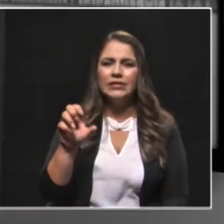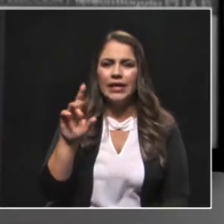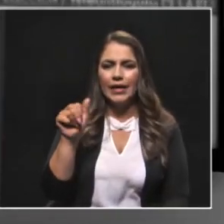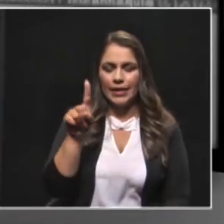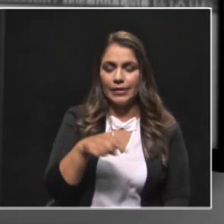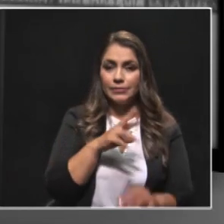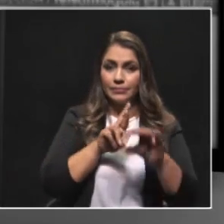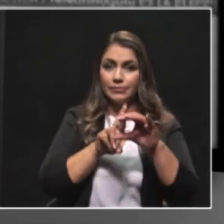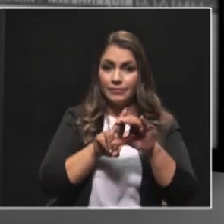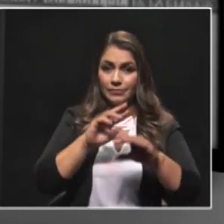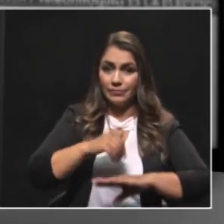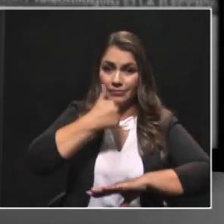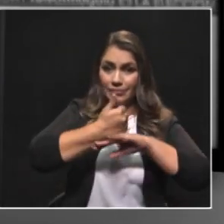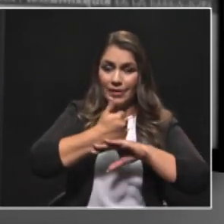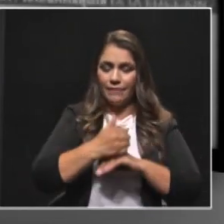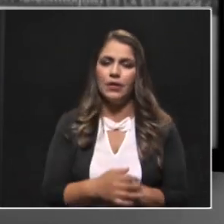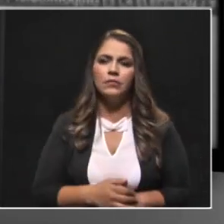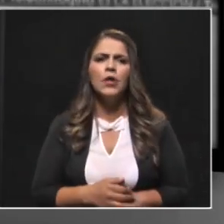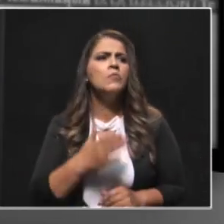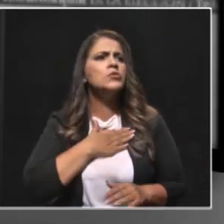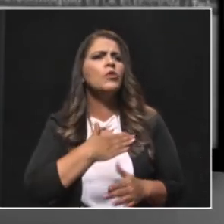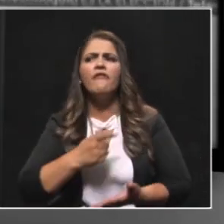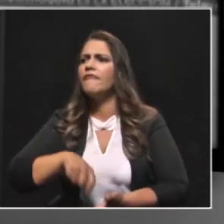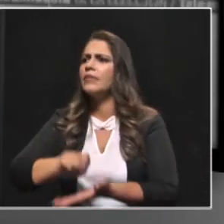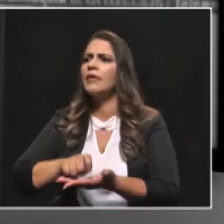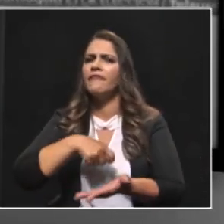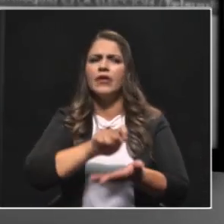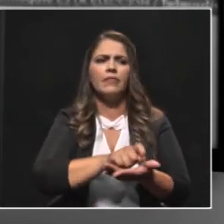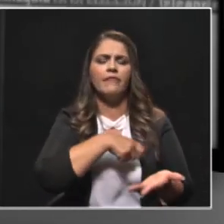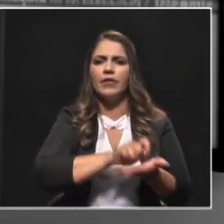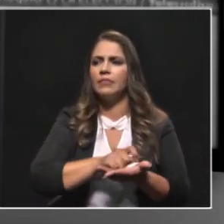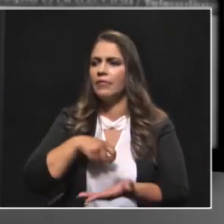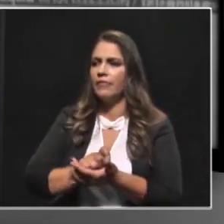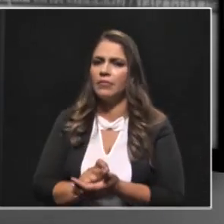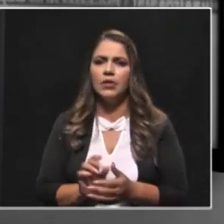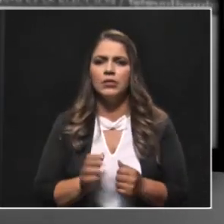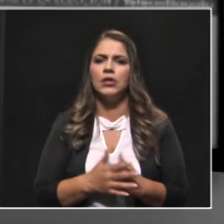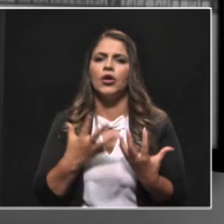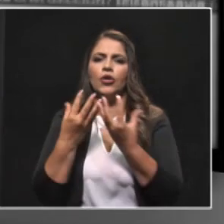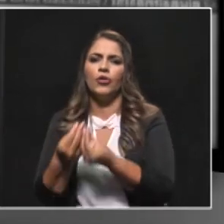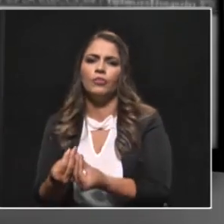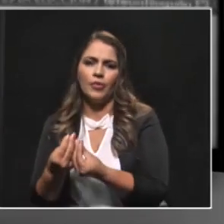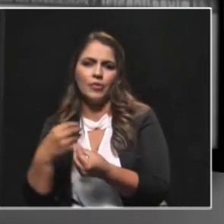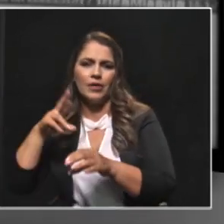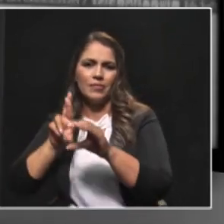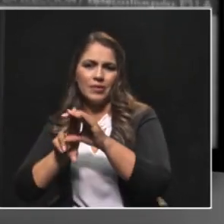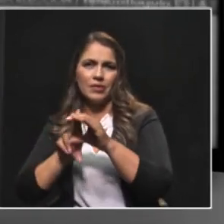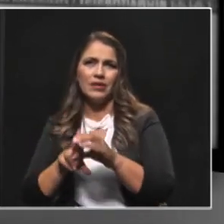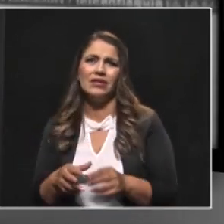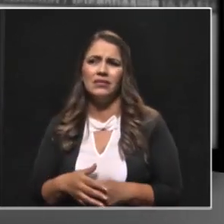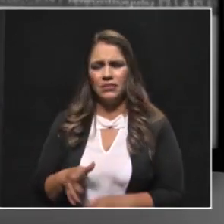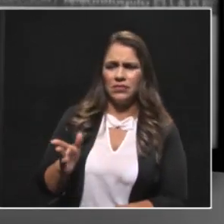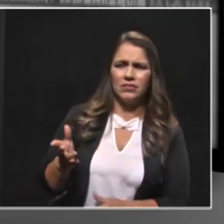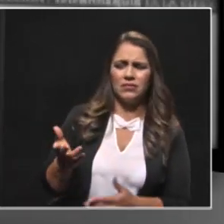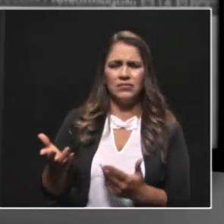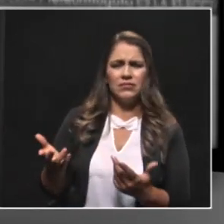Radical de un partido político, también insistió por firmas, salió a publicitarse y después otra vez llegó al partido político. Entonces la gente dijo, sí, ¿es de